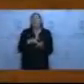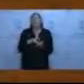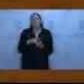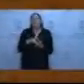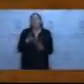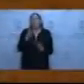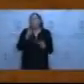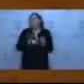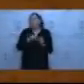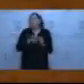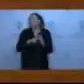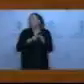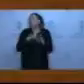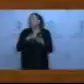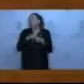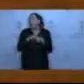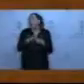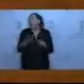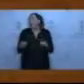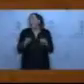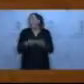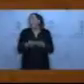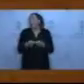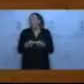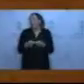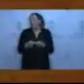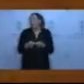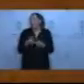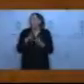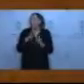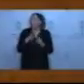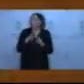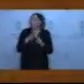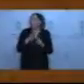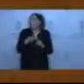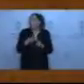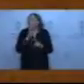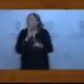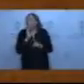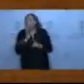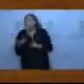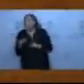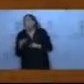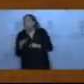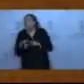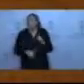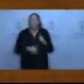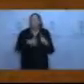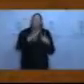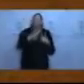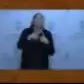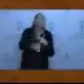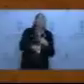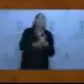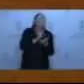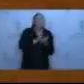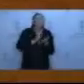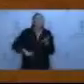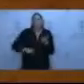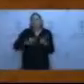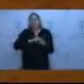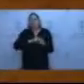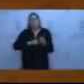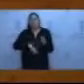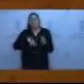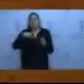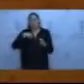participaciones y acciones. Y la segunda es cómo y cuándo van a adoptar ustedes las recomendaciones señaladas en el informe con carácter general para el sector público.